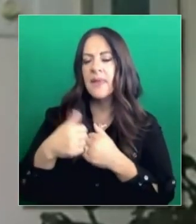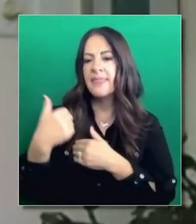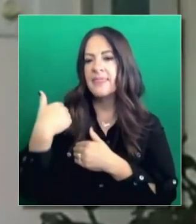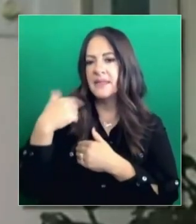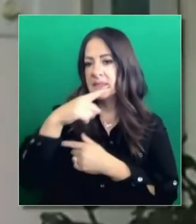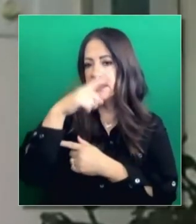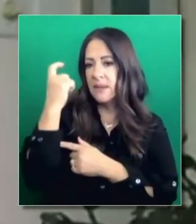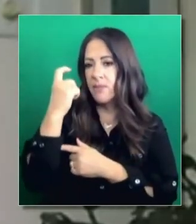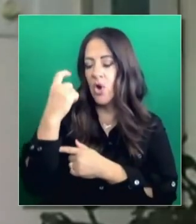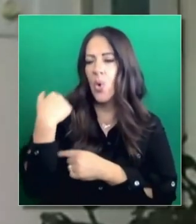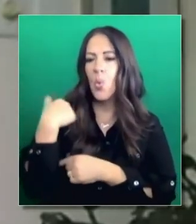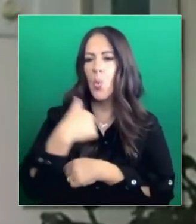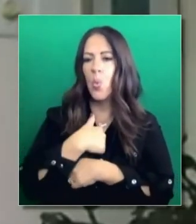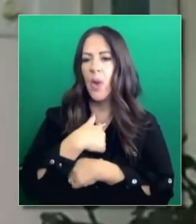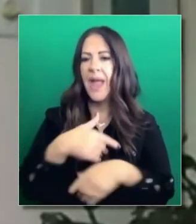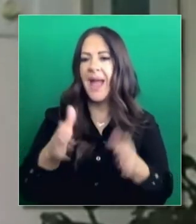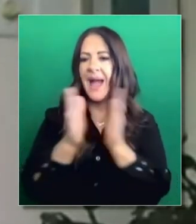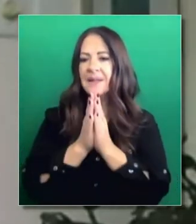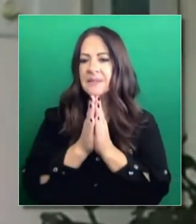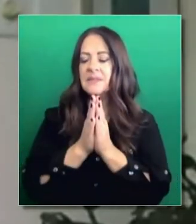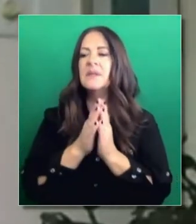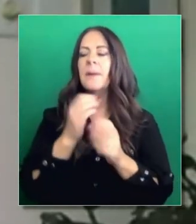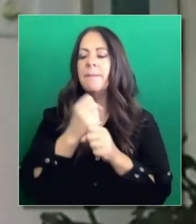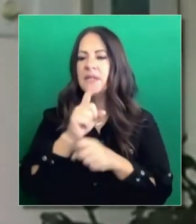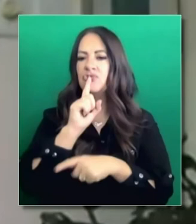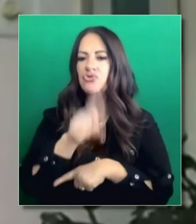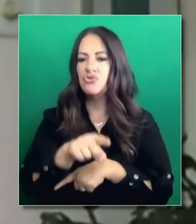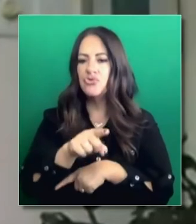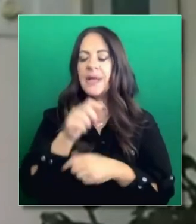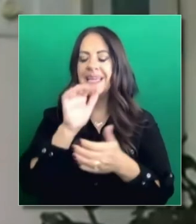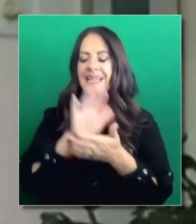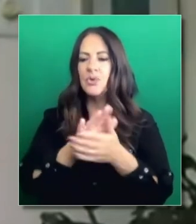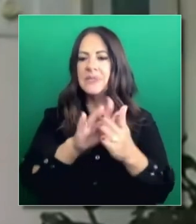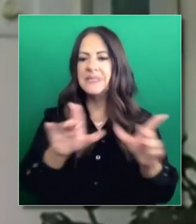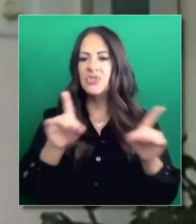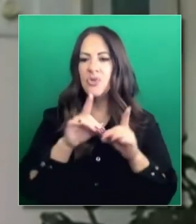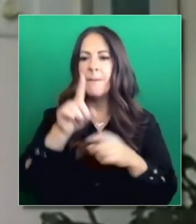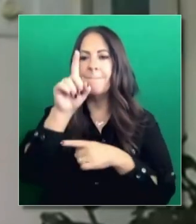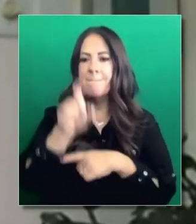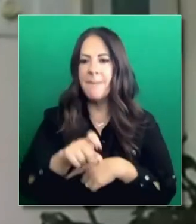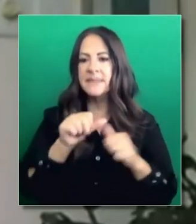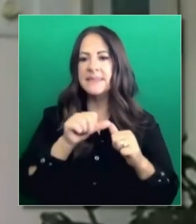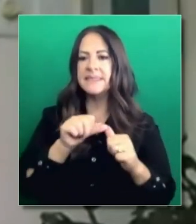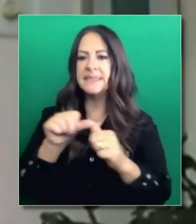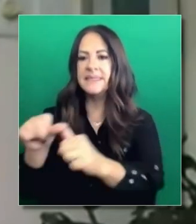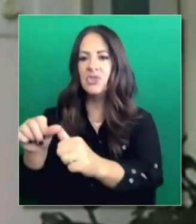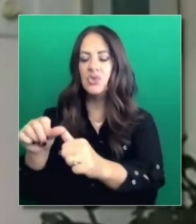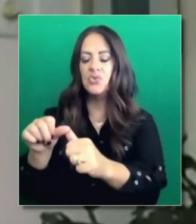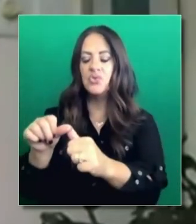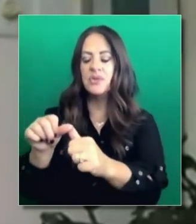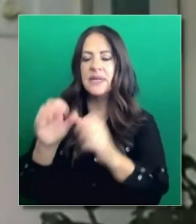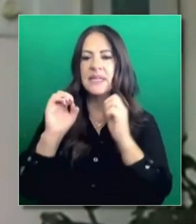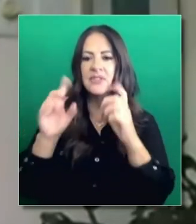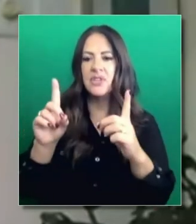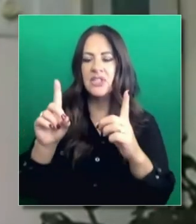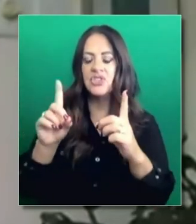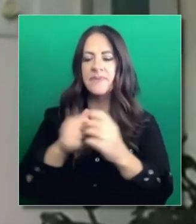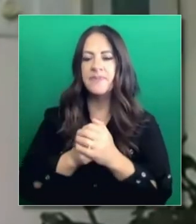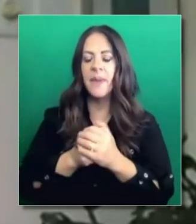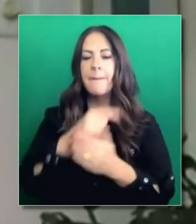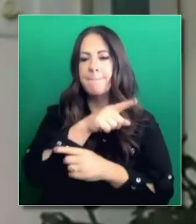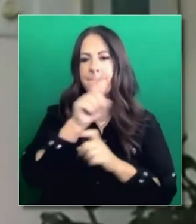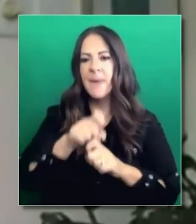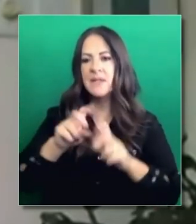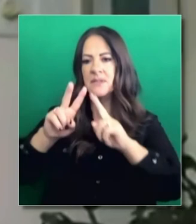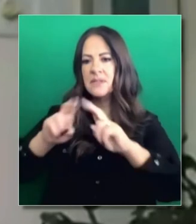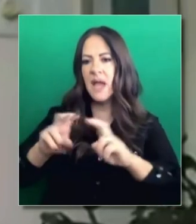la instrucción, el aprendizaje. Desde el verano empezamos a brindar nuestro plan